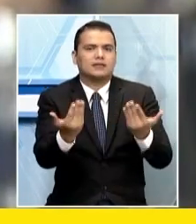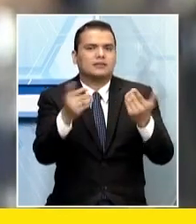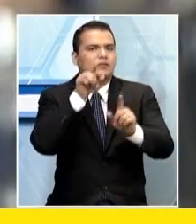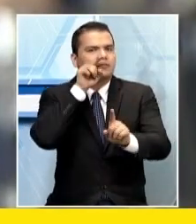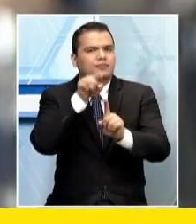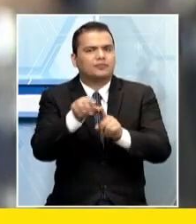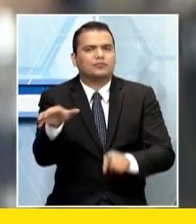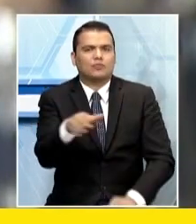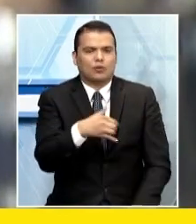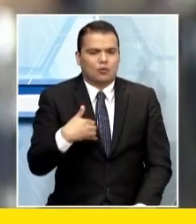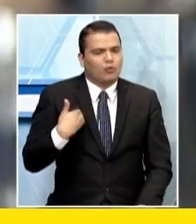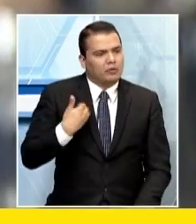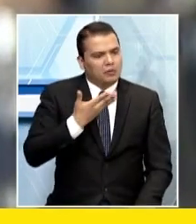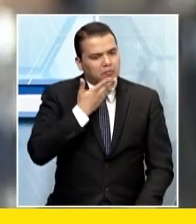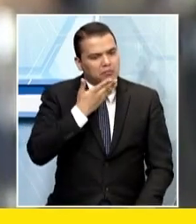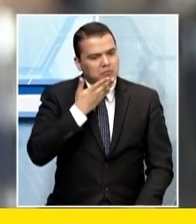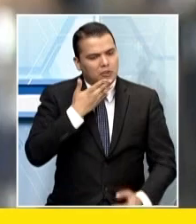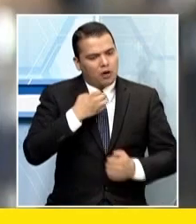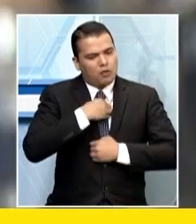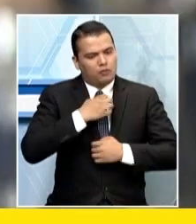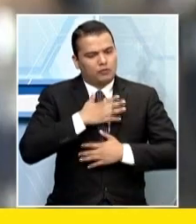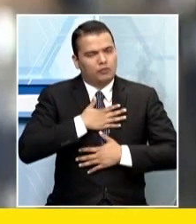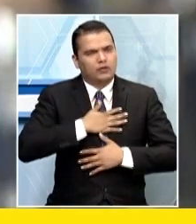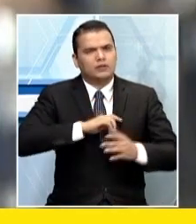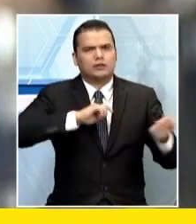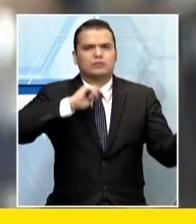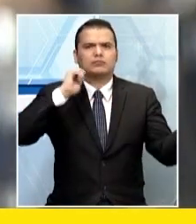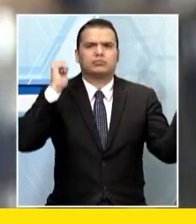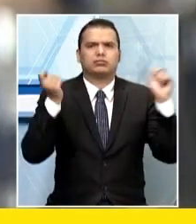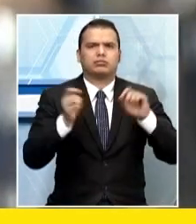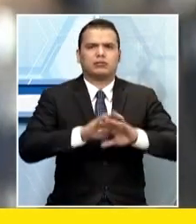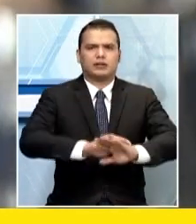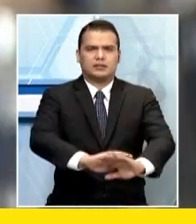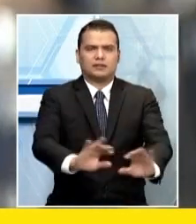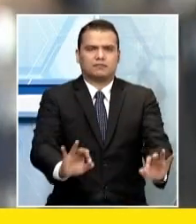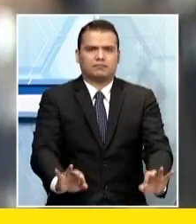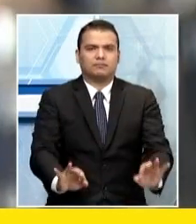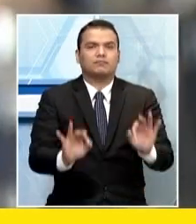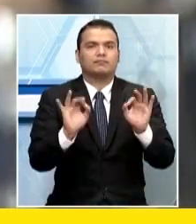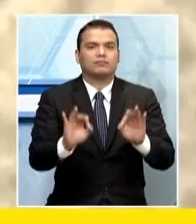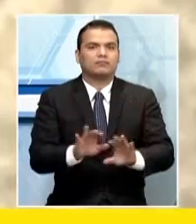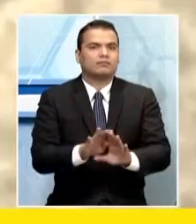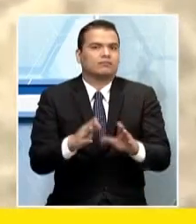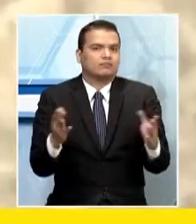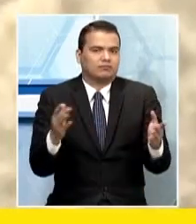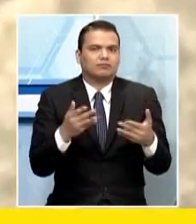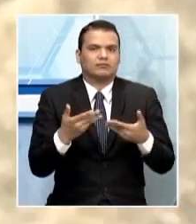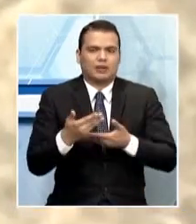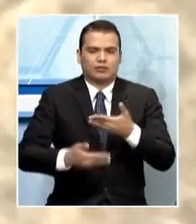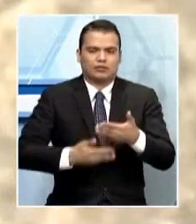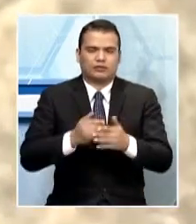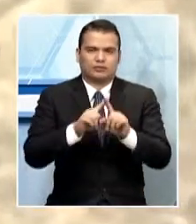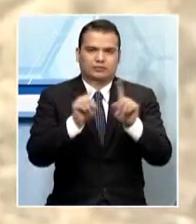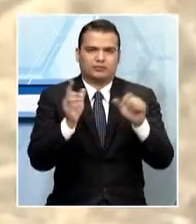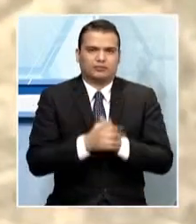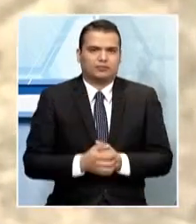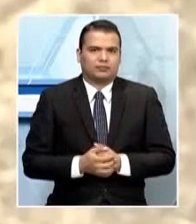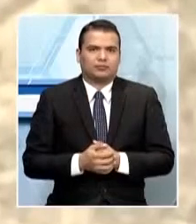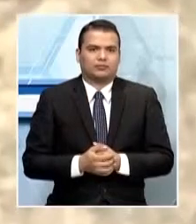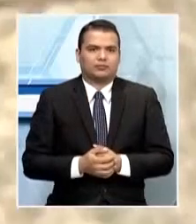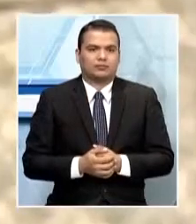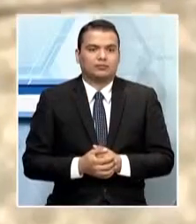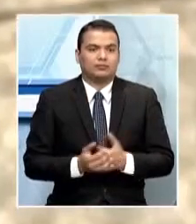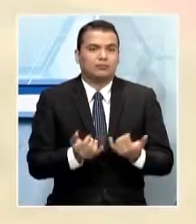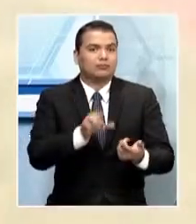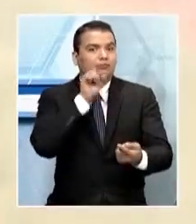jóvenes puedan de alguna manera cambiar y retornar hacia otro sendero. Ahora quiere que su voz sea escuchada y